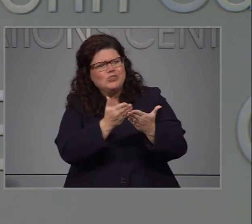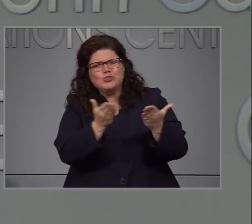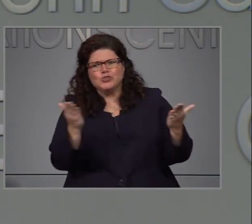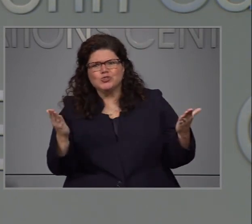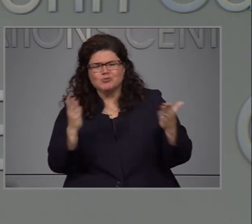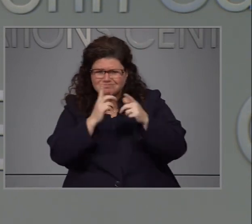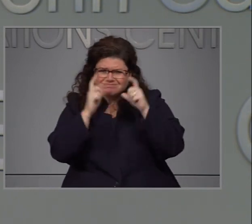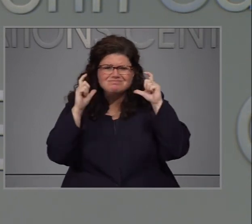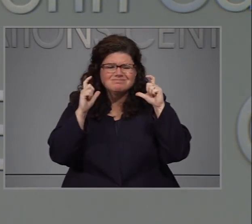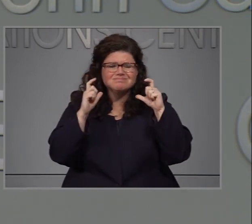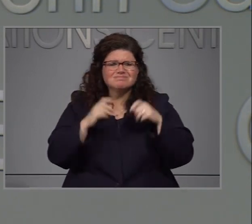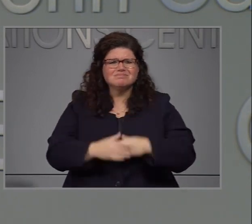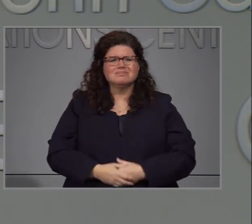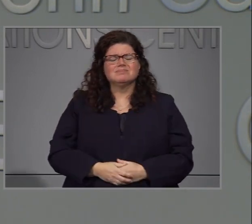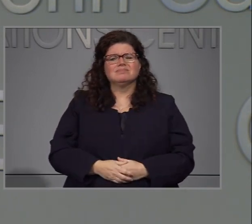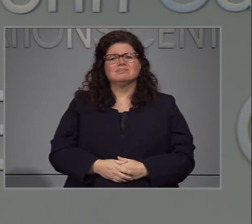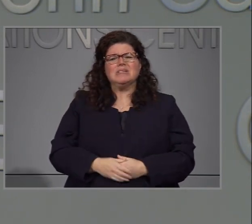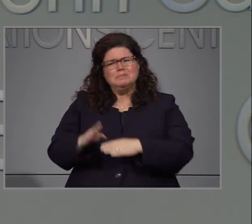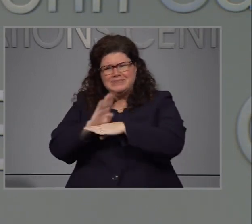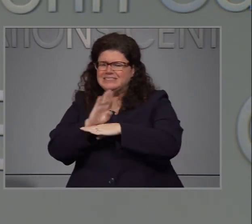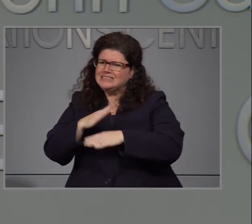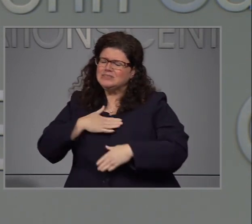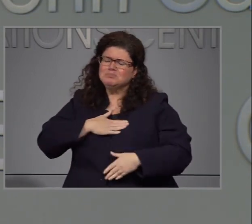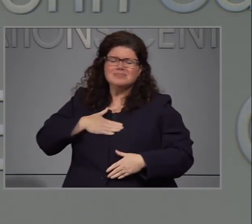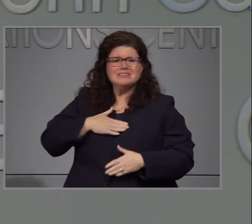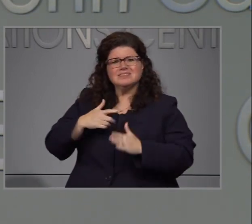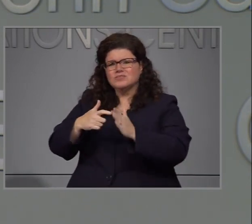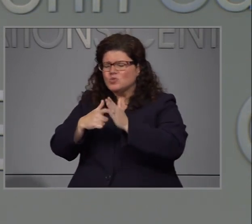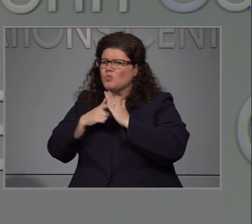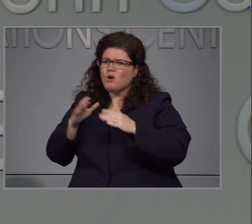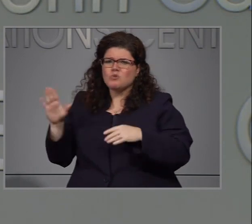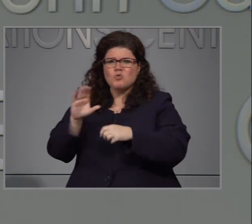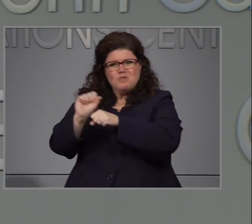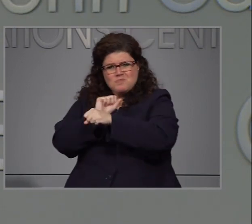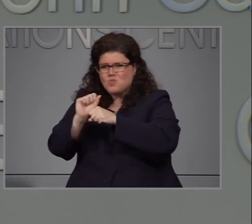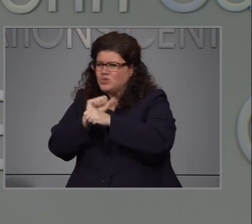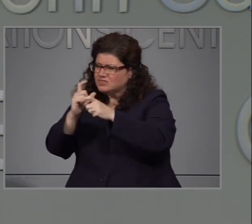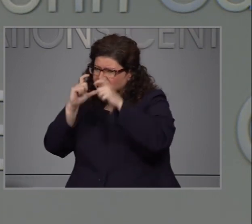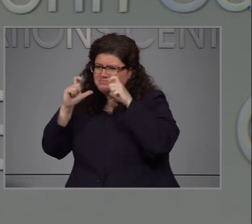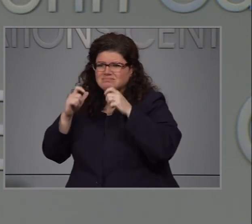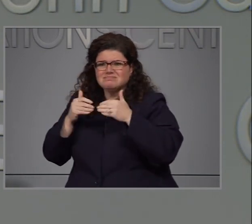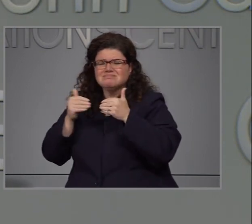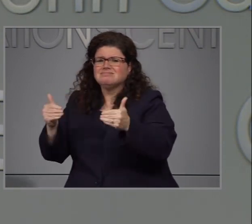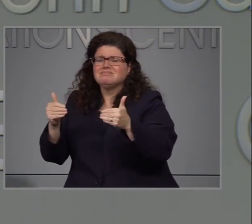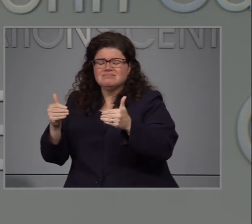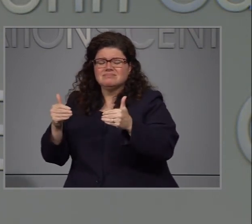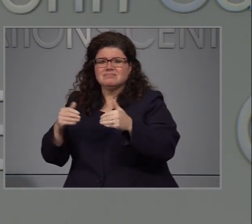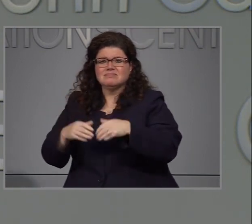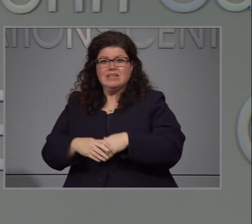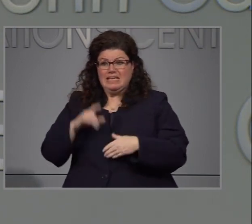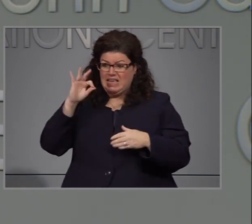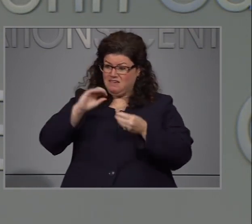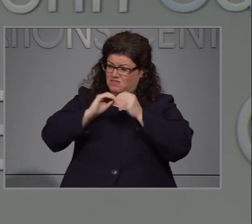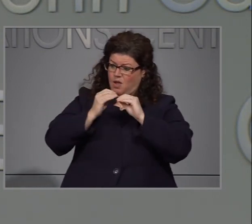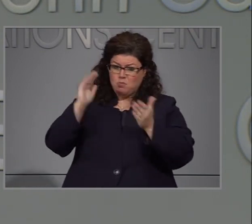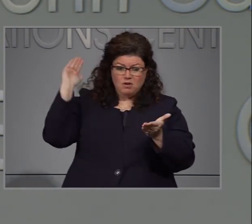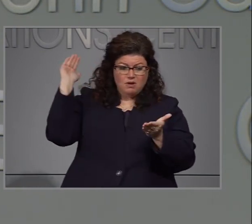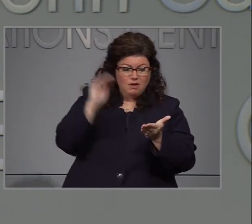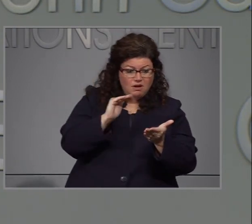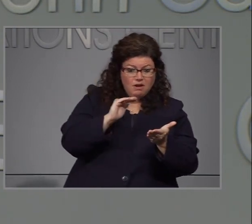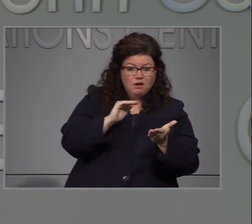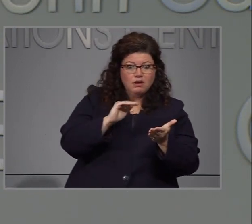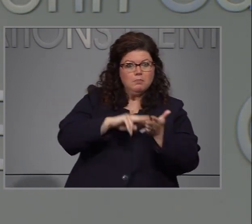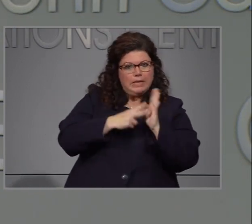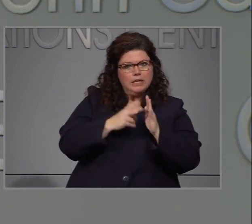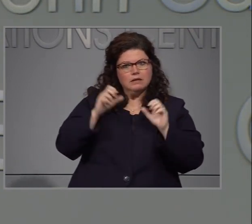Yo insto a los negocios que vigilen el cumplimiento con firmeza. El reducir